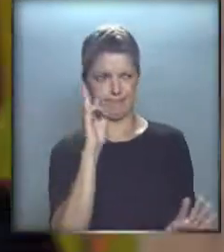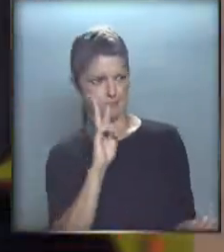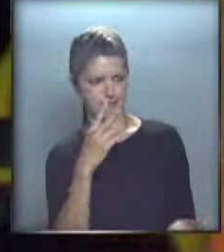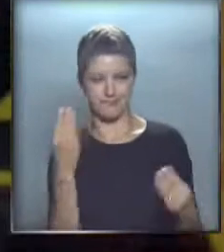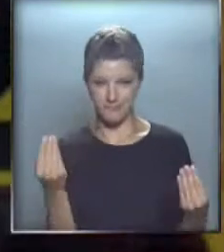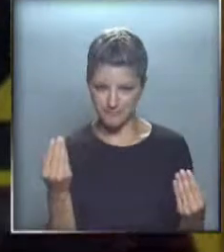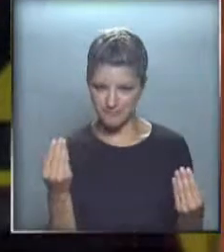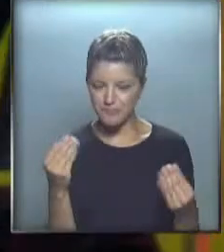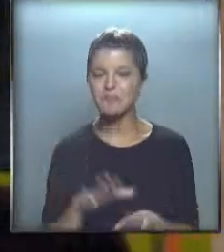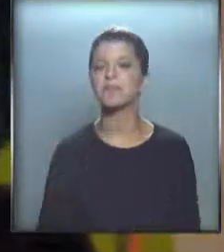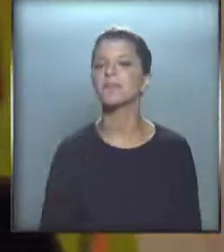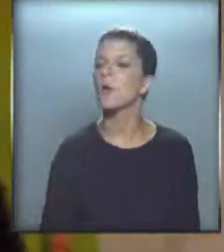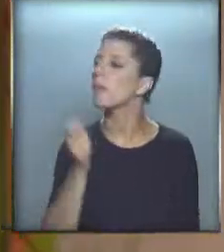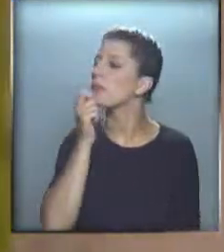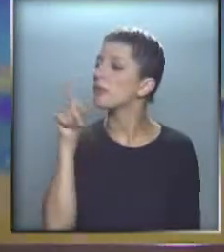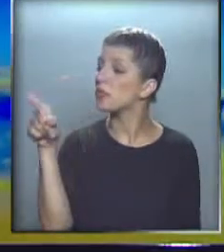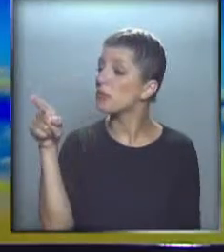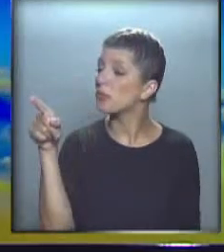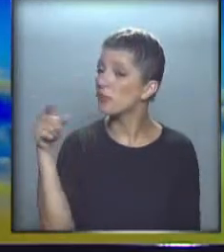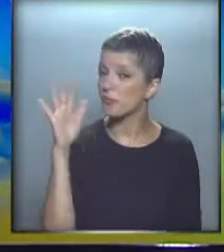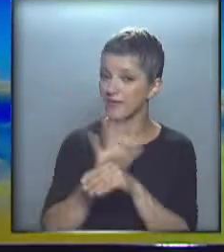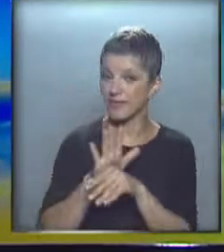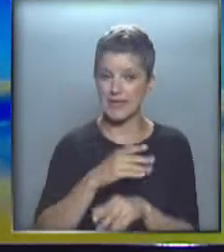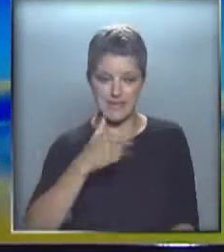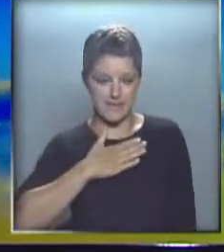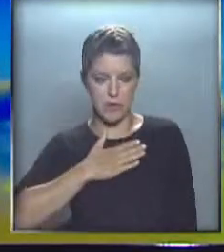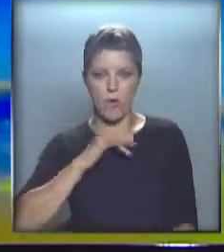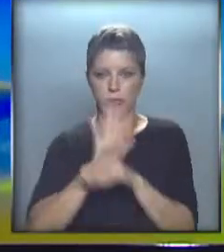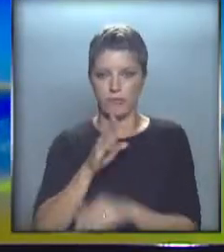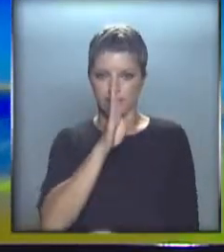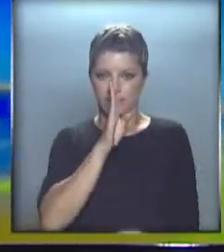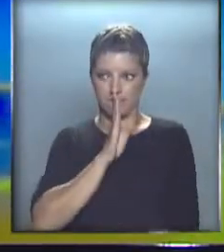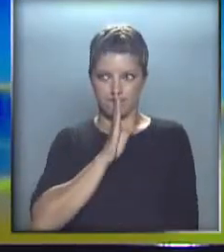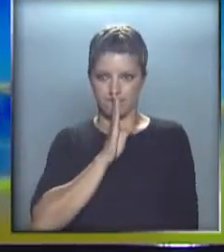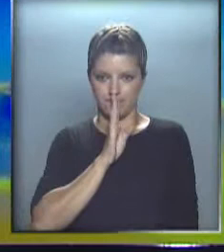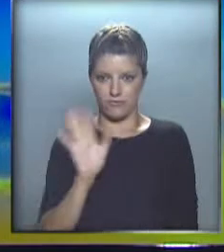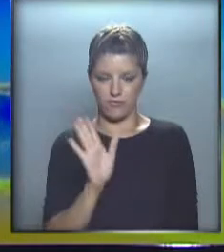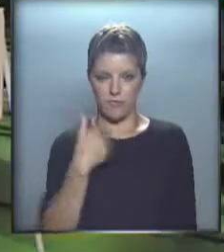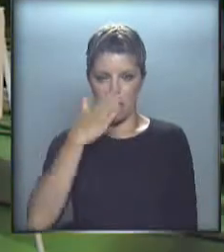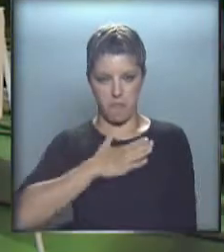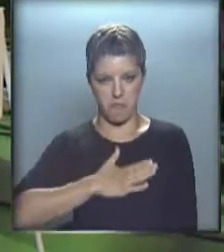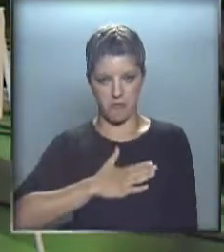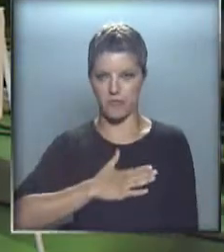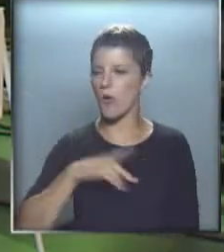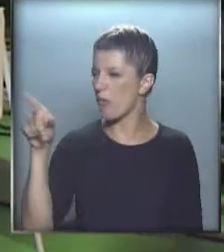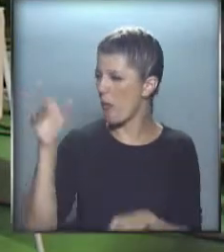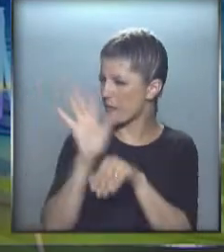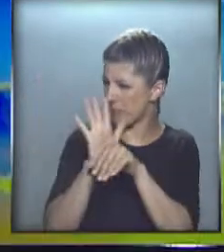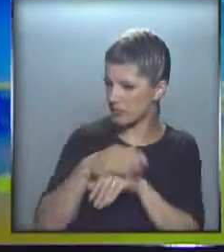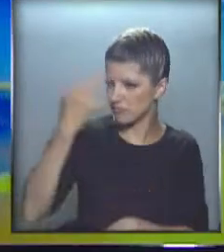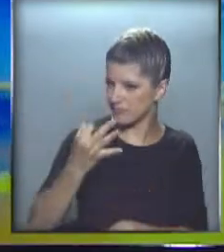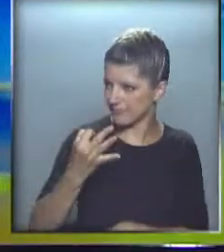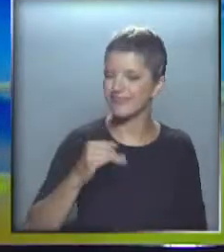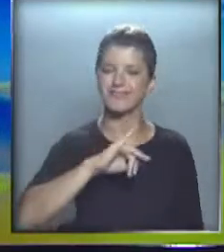vidas. ¿Y Micaela? ¿Y tú, Micaela, tu personaje? Y mi personaje es como el más centrado. Ella está centrando a todos, en realidad. Vos pones el orden. Yo sí. Pongo el orden. El